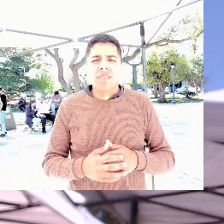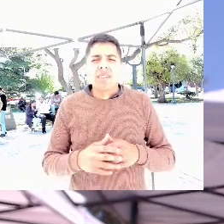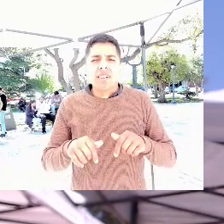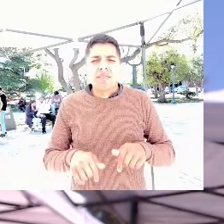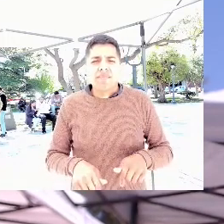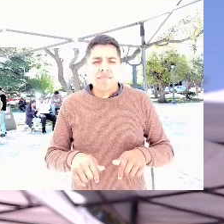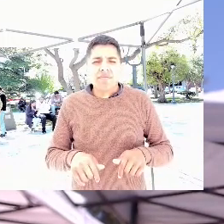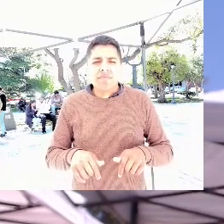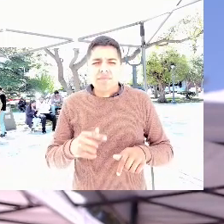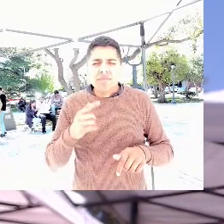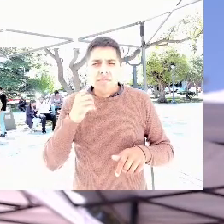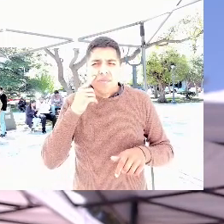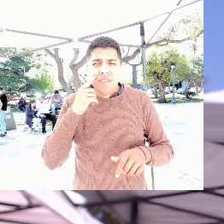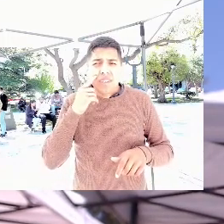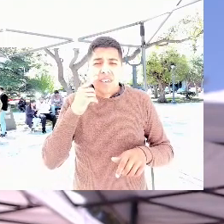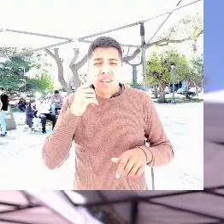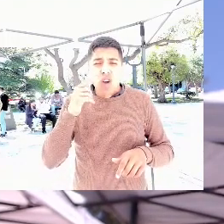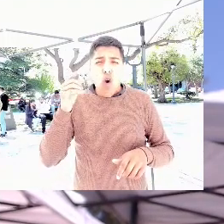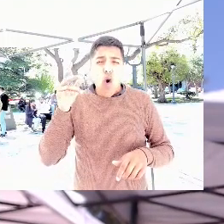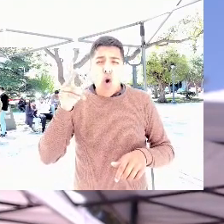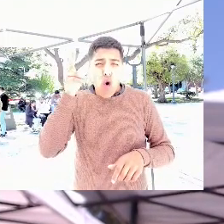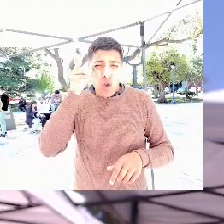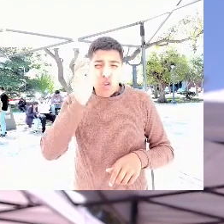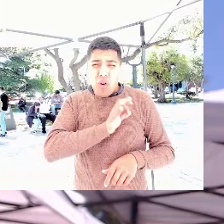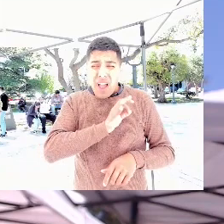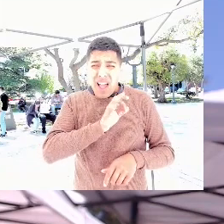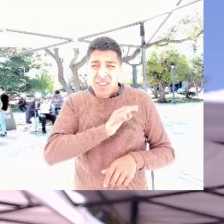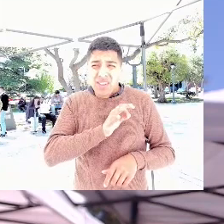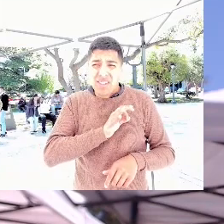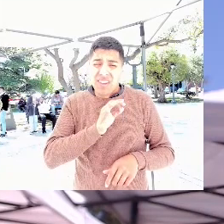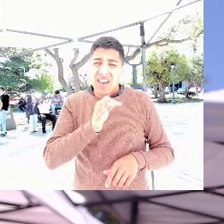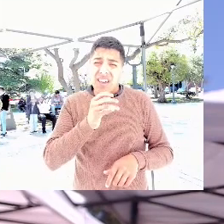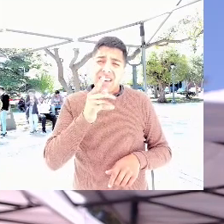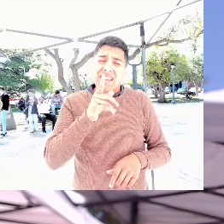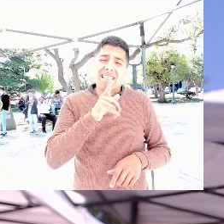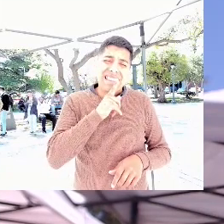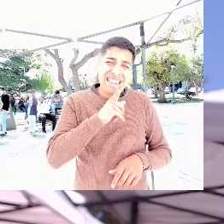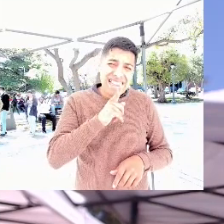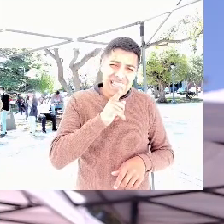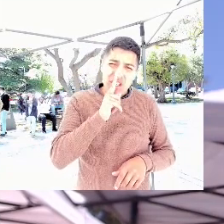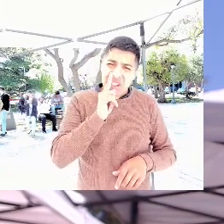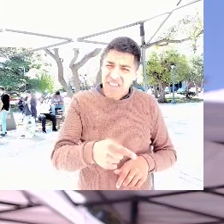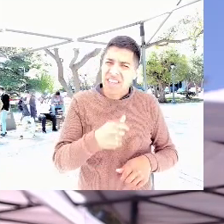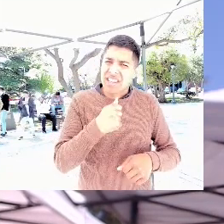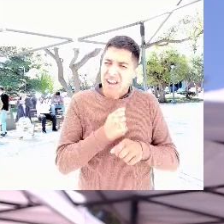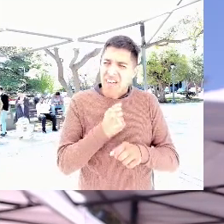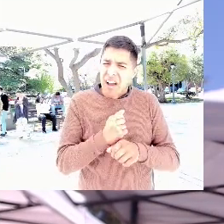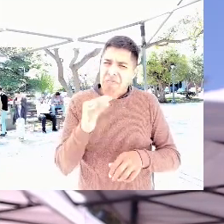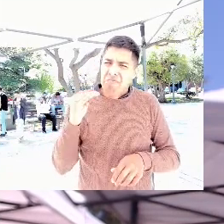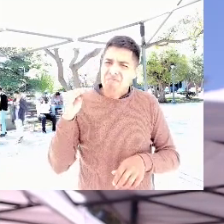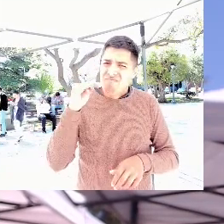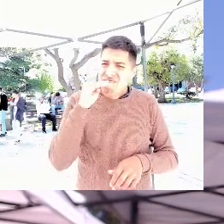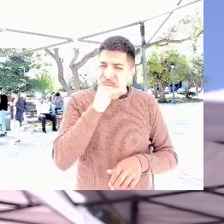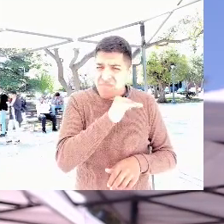el eje a seguir de estos últimos 8 años que el intendente saliente Tadeo García Salazar ha llevado por